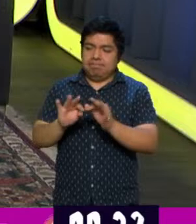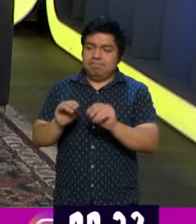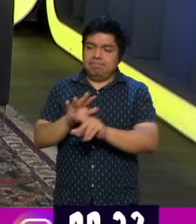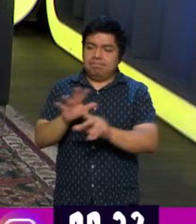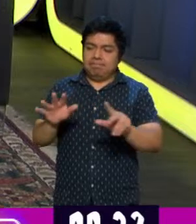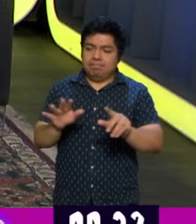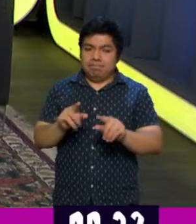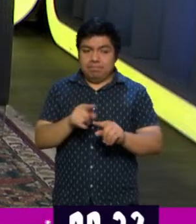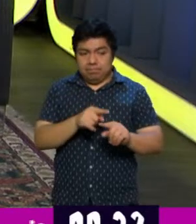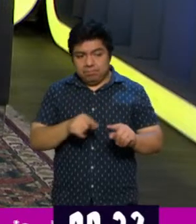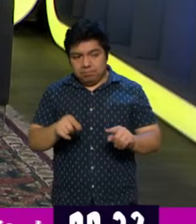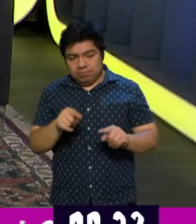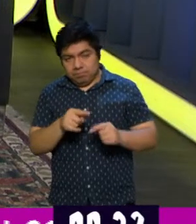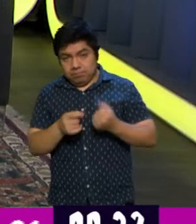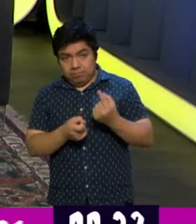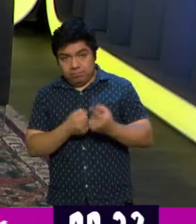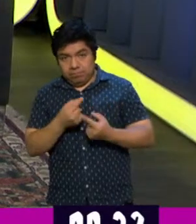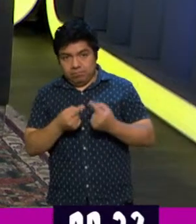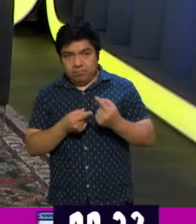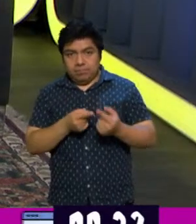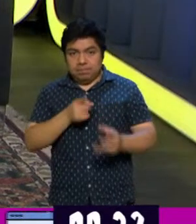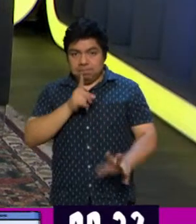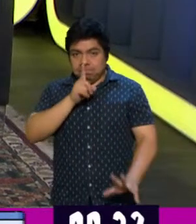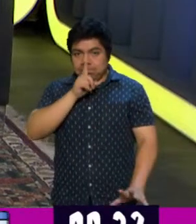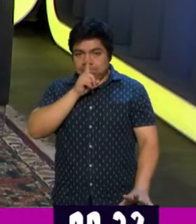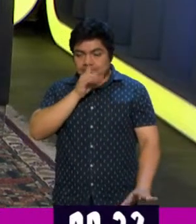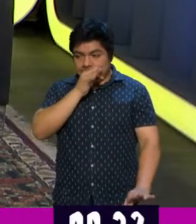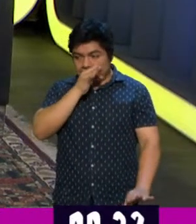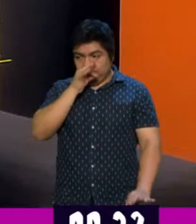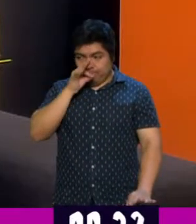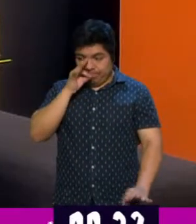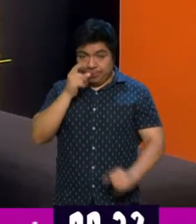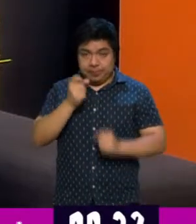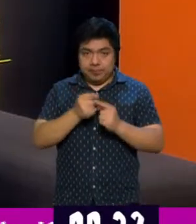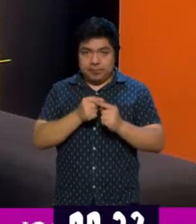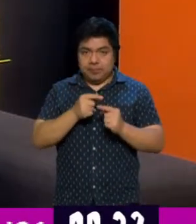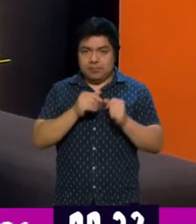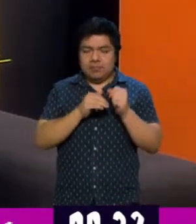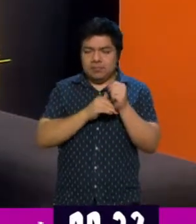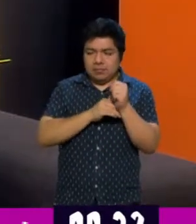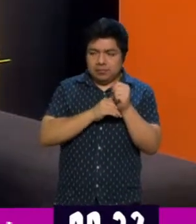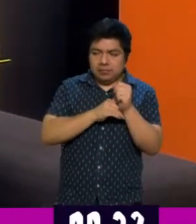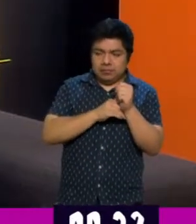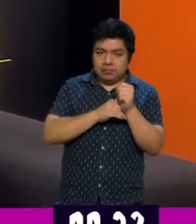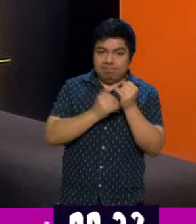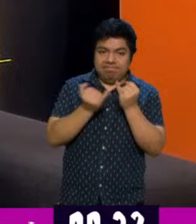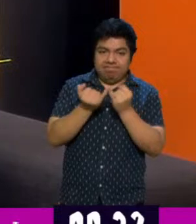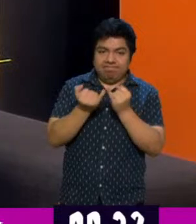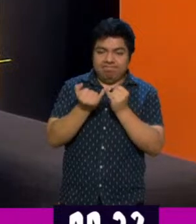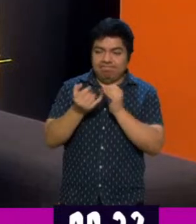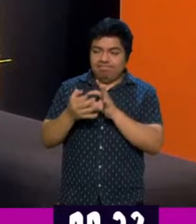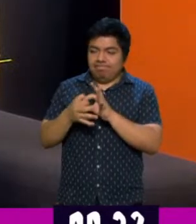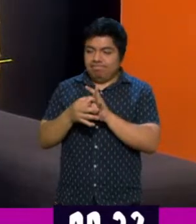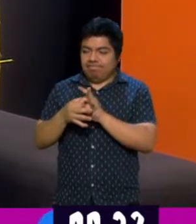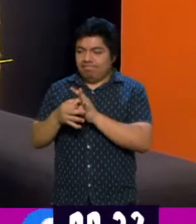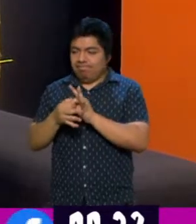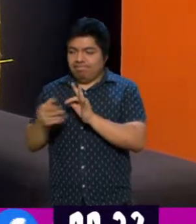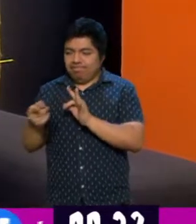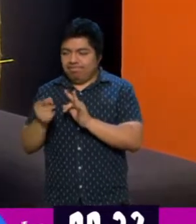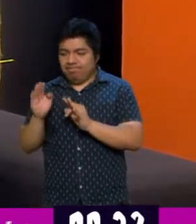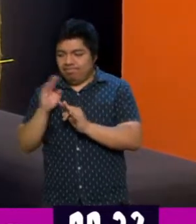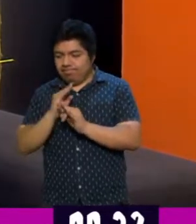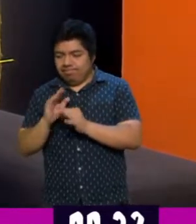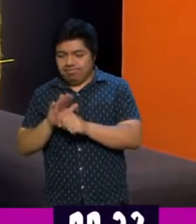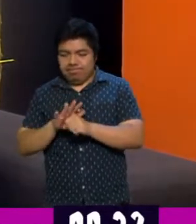Quien guarda silencio sobre el mal, Pues se hace cómplice de del- los perpetradores del mal.